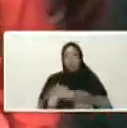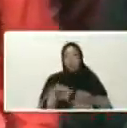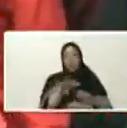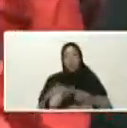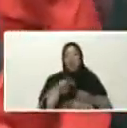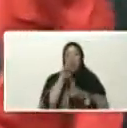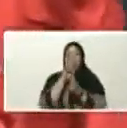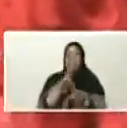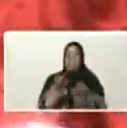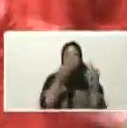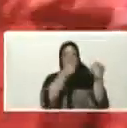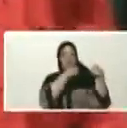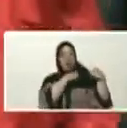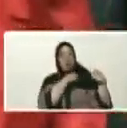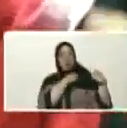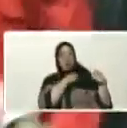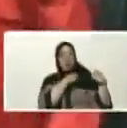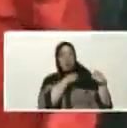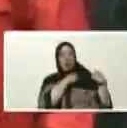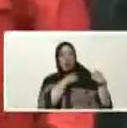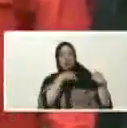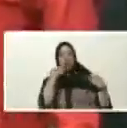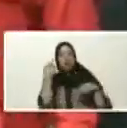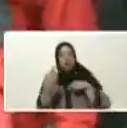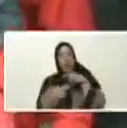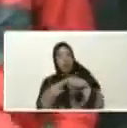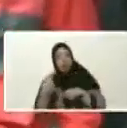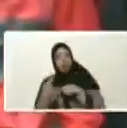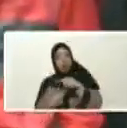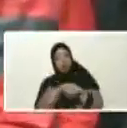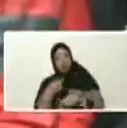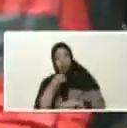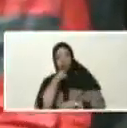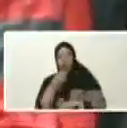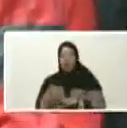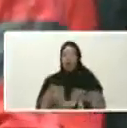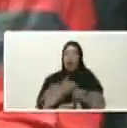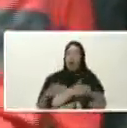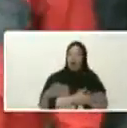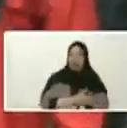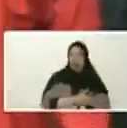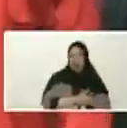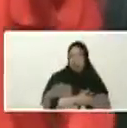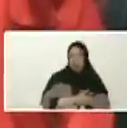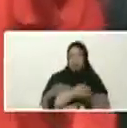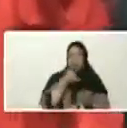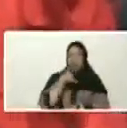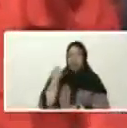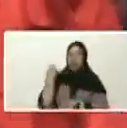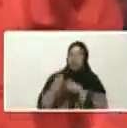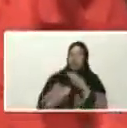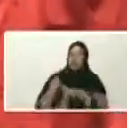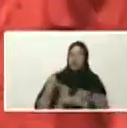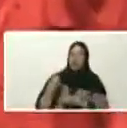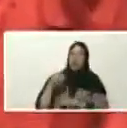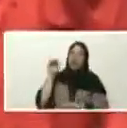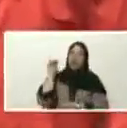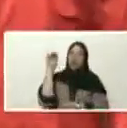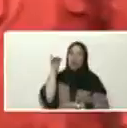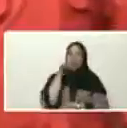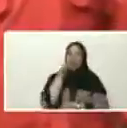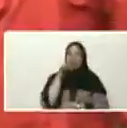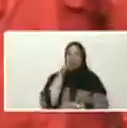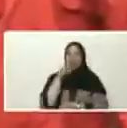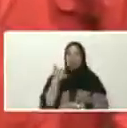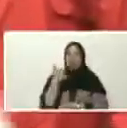la responsabilidad en esa relación partido-gobierno que decía Pedro Infante, de señalar el camino por